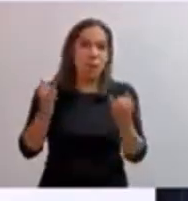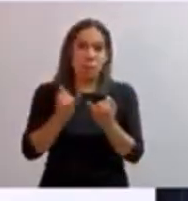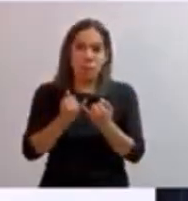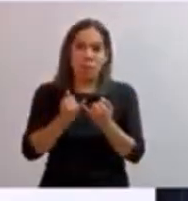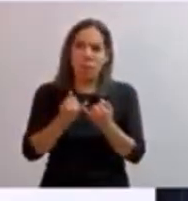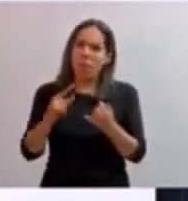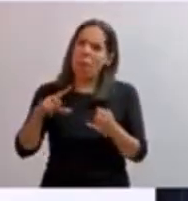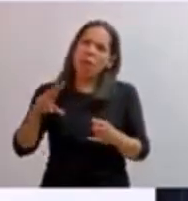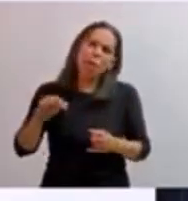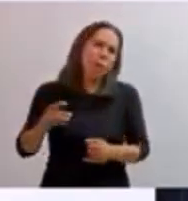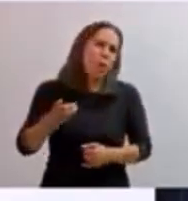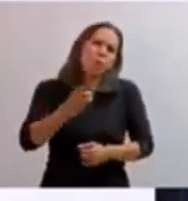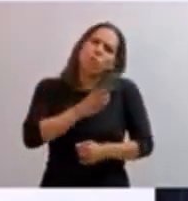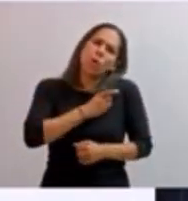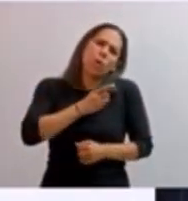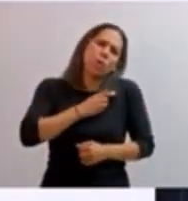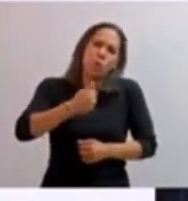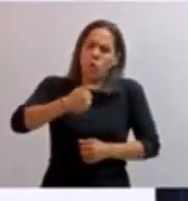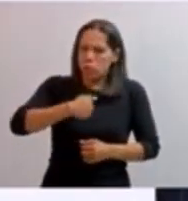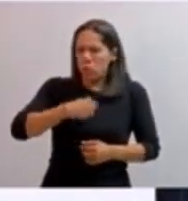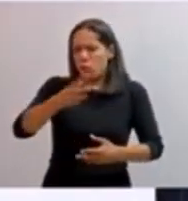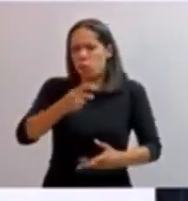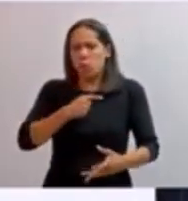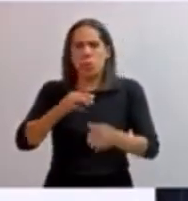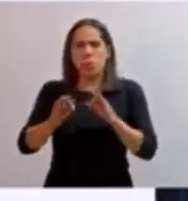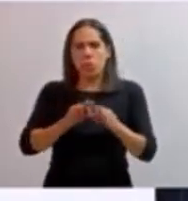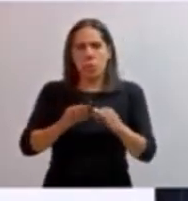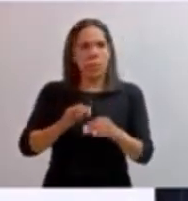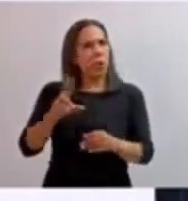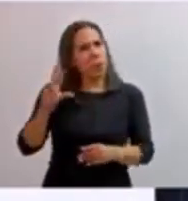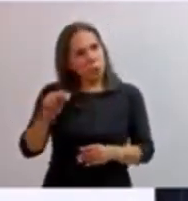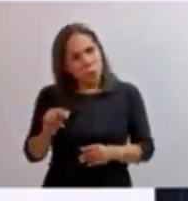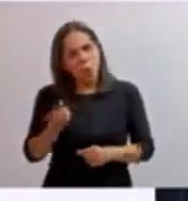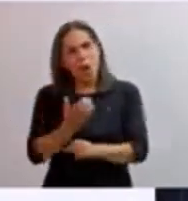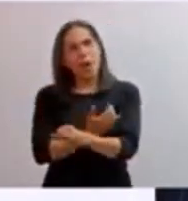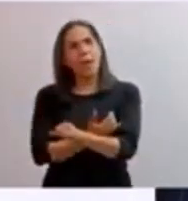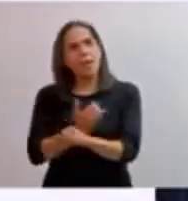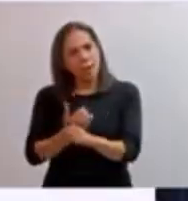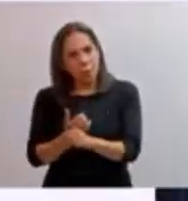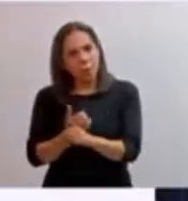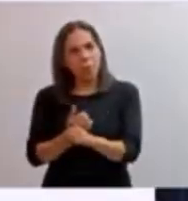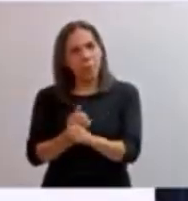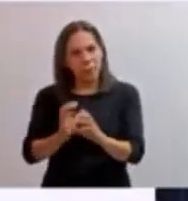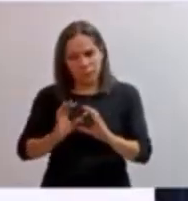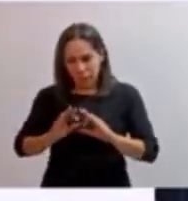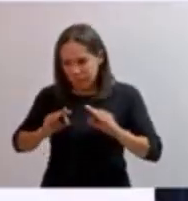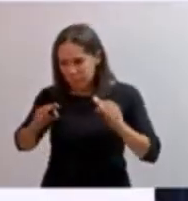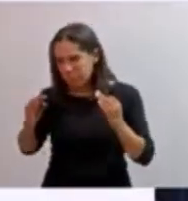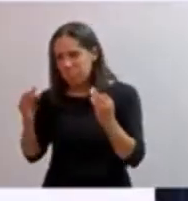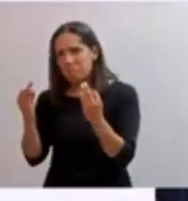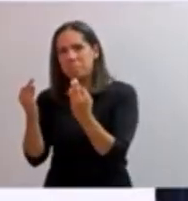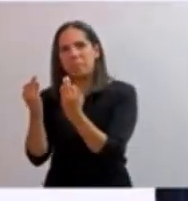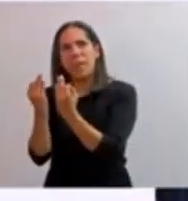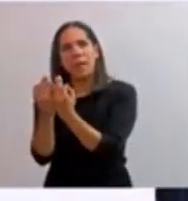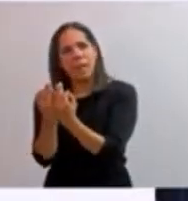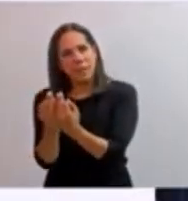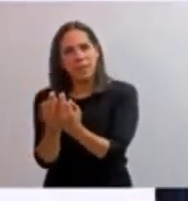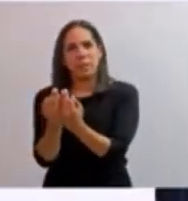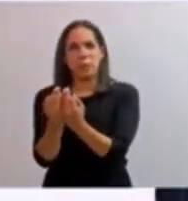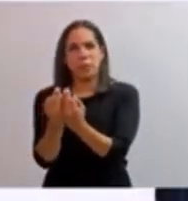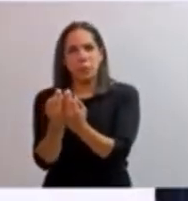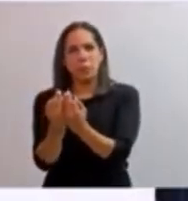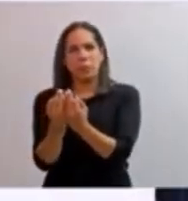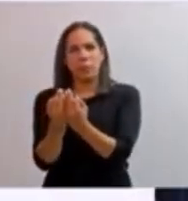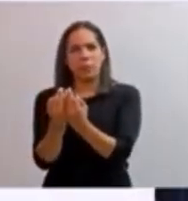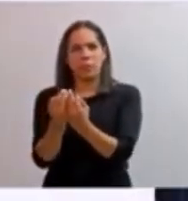en solitario. En primera podemos tener el acompañamiento de las otras figuras que están alrededor de nosotros y